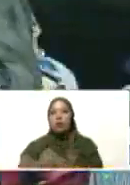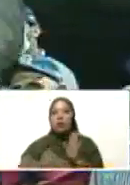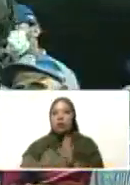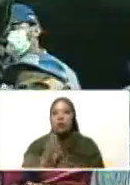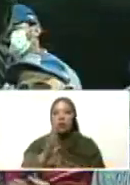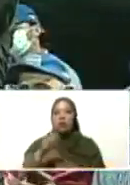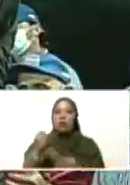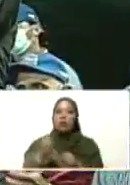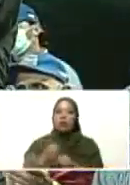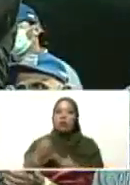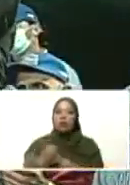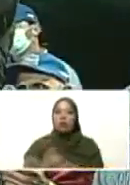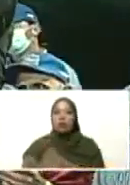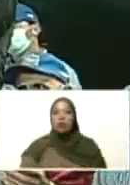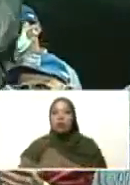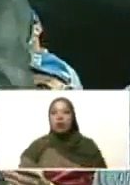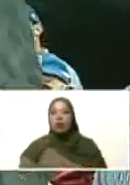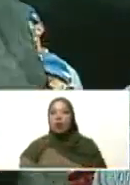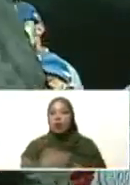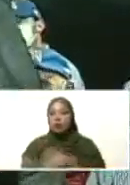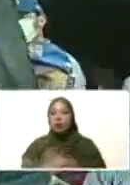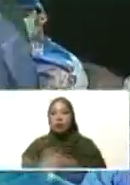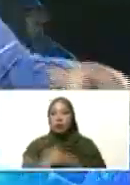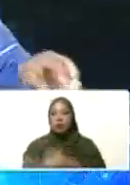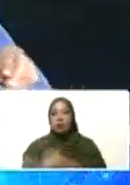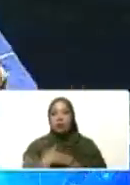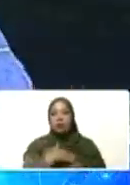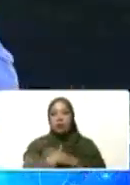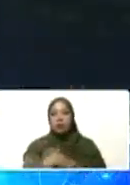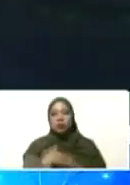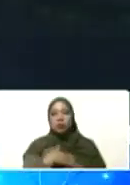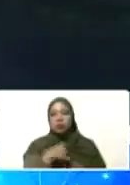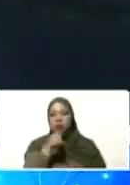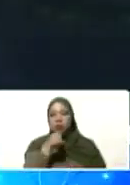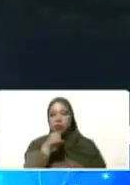Agrícola del Ministerio Agrícola.